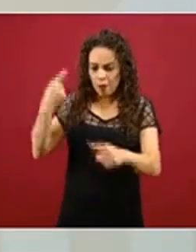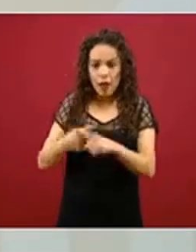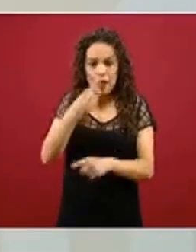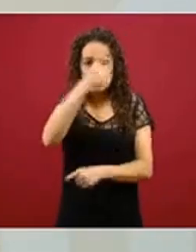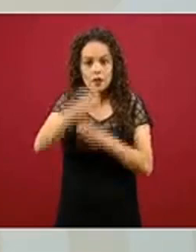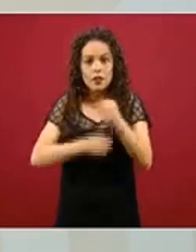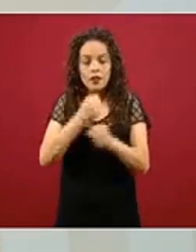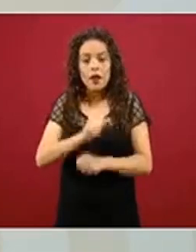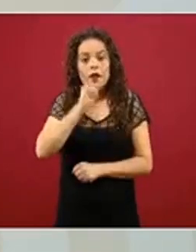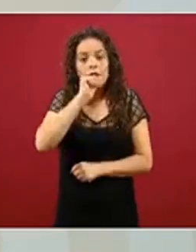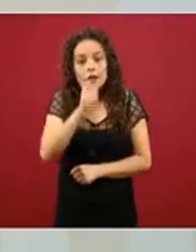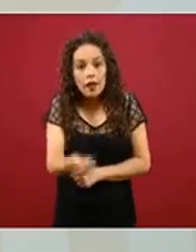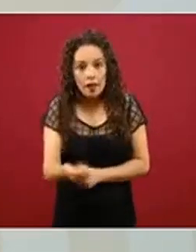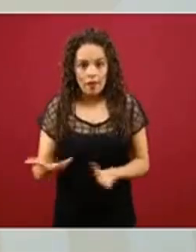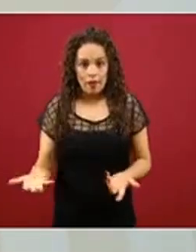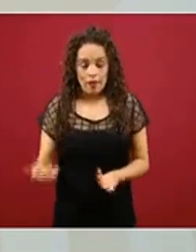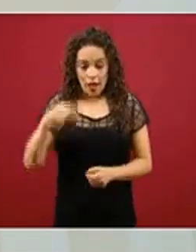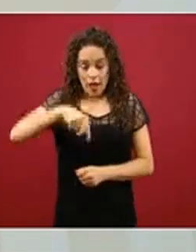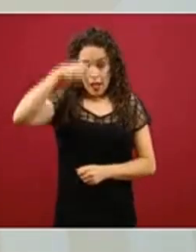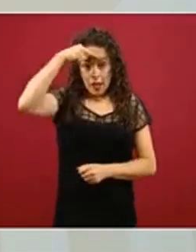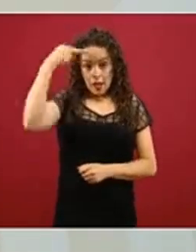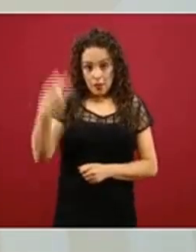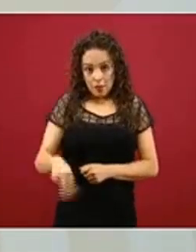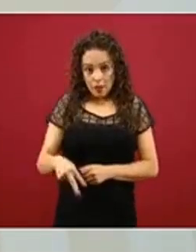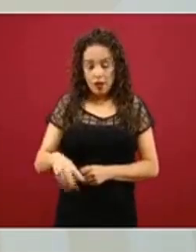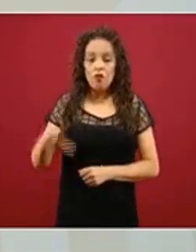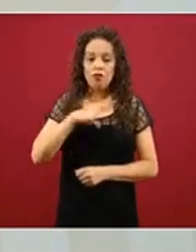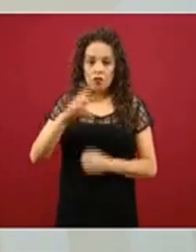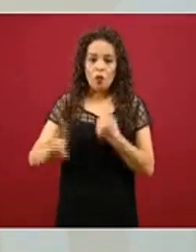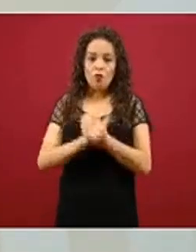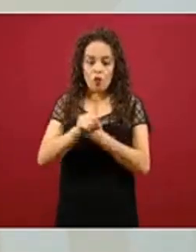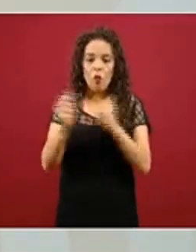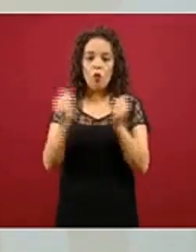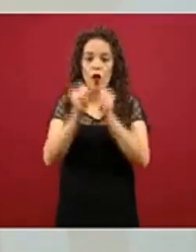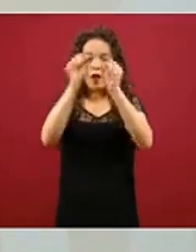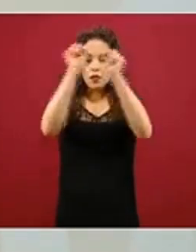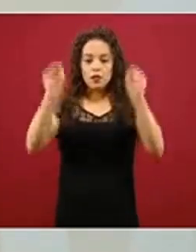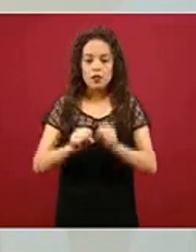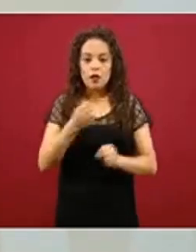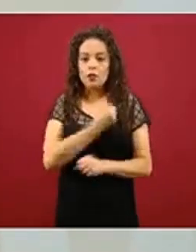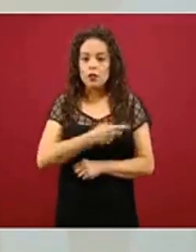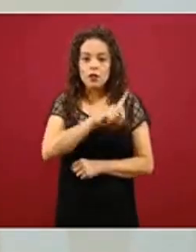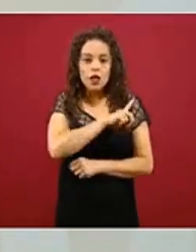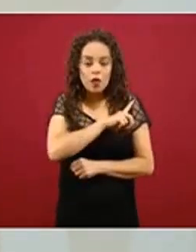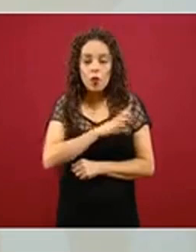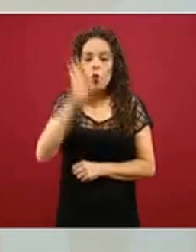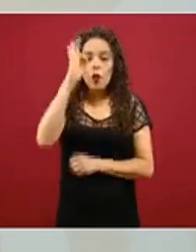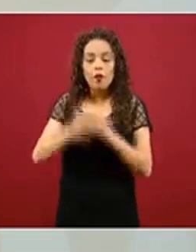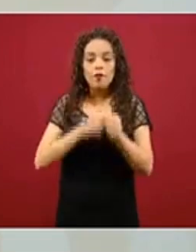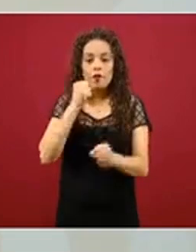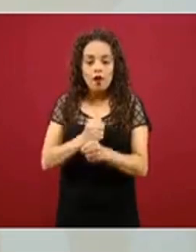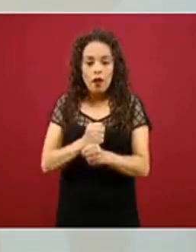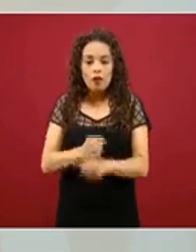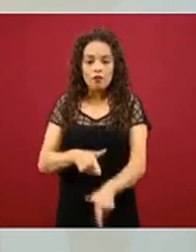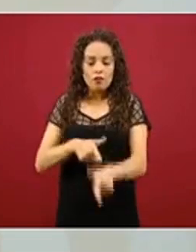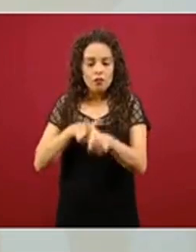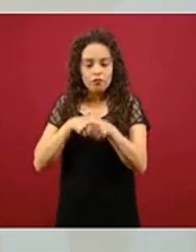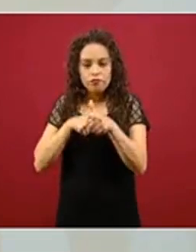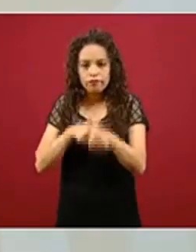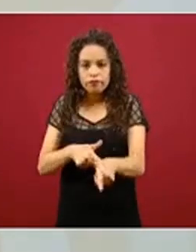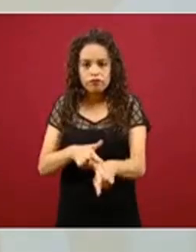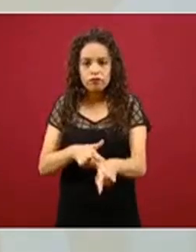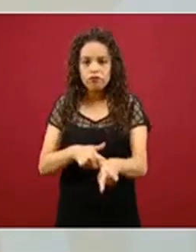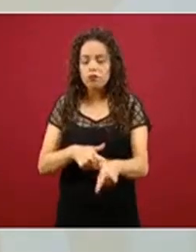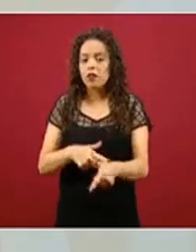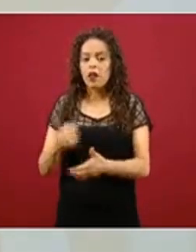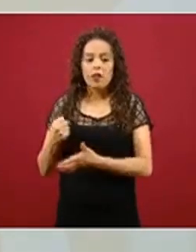a hacer otro video también, sistema de salud deteriorado, 40 años de un sistema insuficiente, inequitativo,